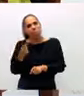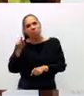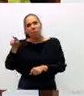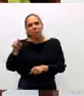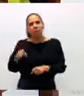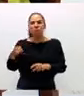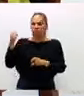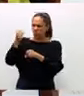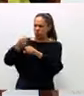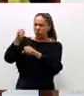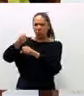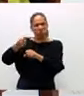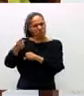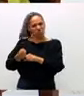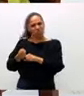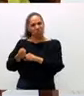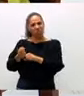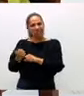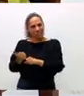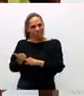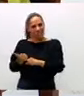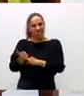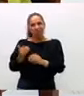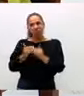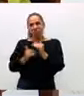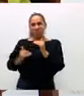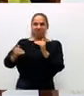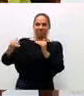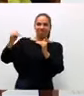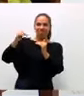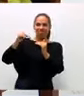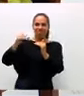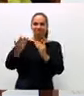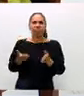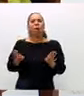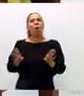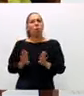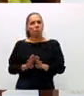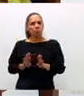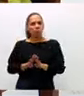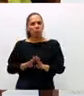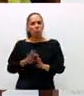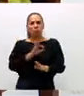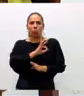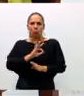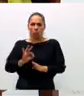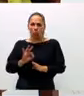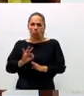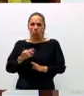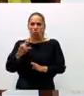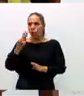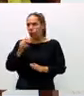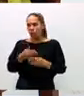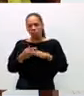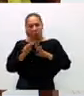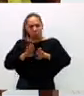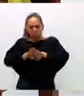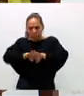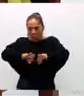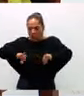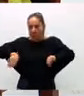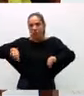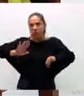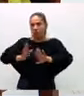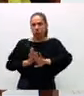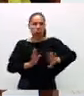lo que decíamos, que se superponen los problemas, ¿no? ¿Cómo podemos intervenir ahí? No vamos a separar a Juan y a